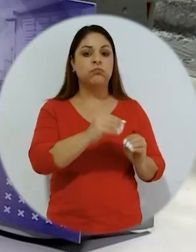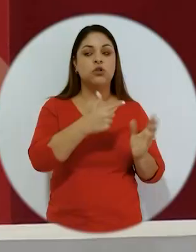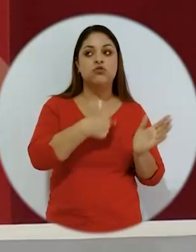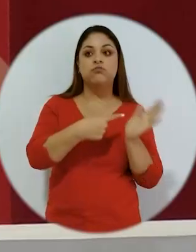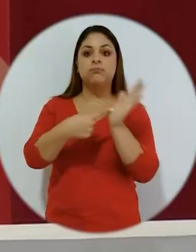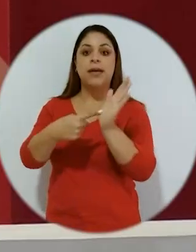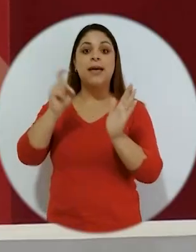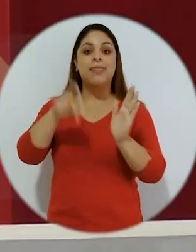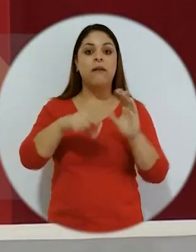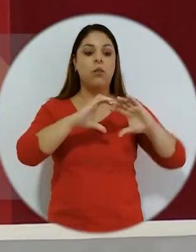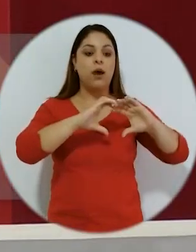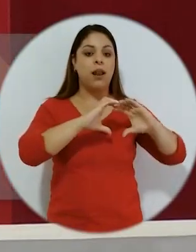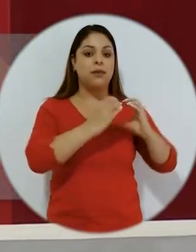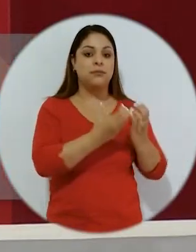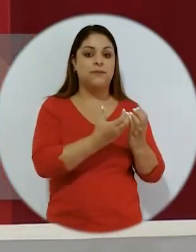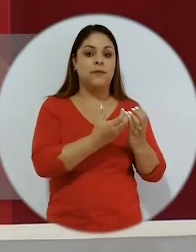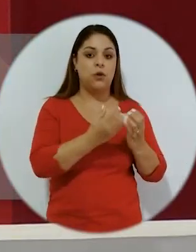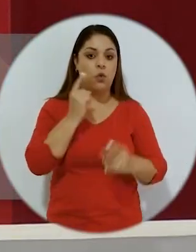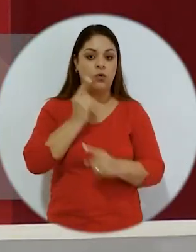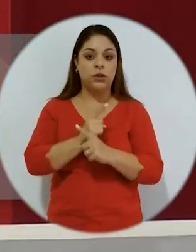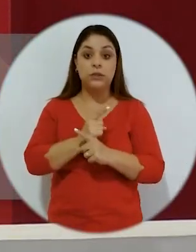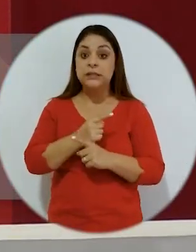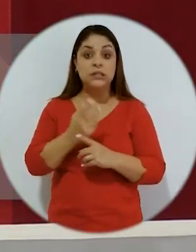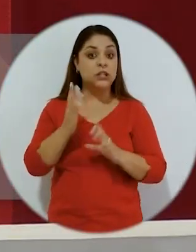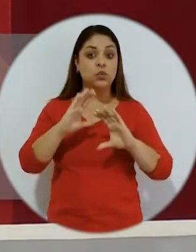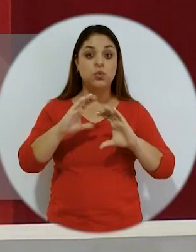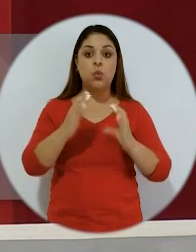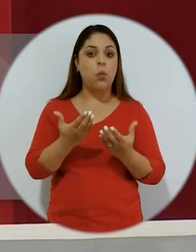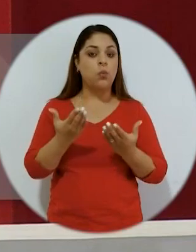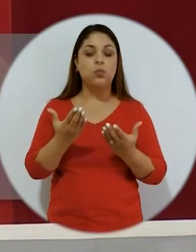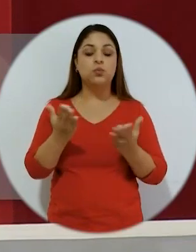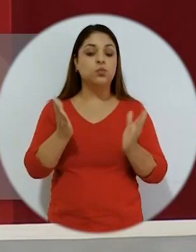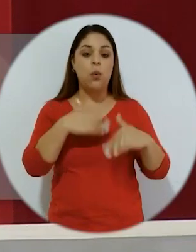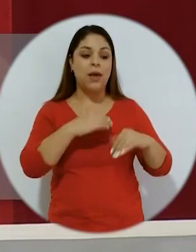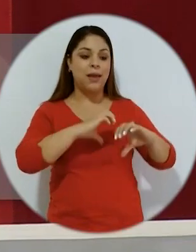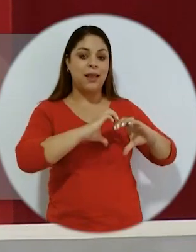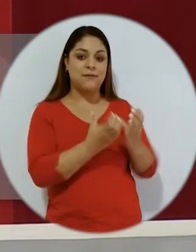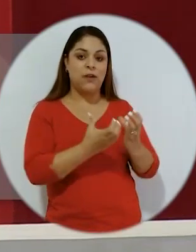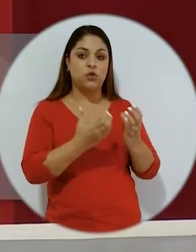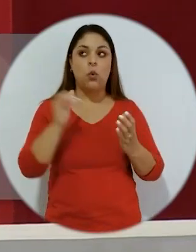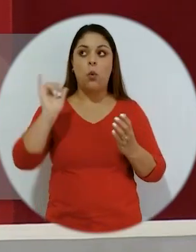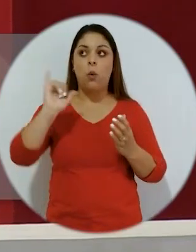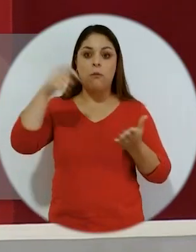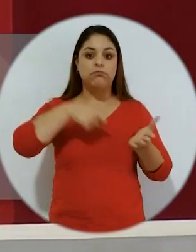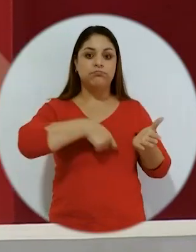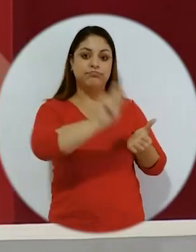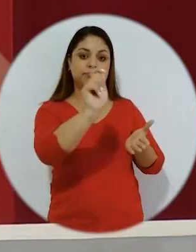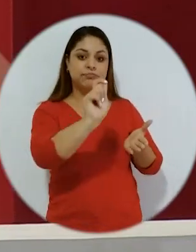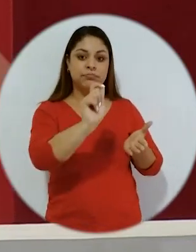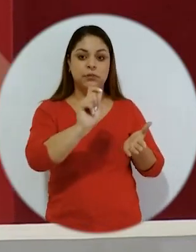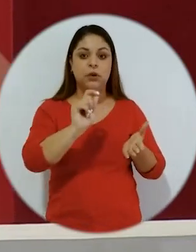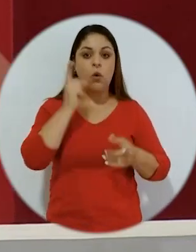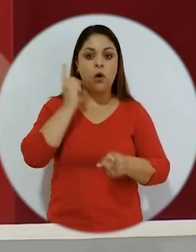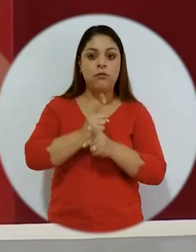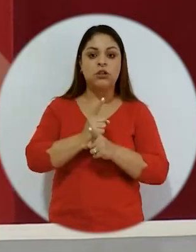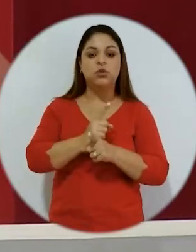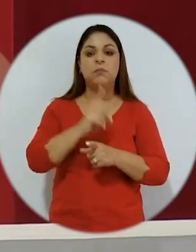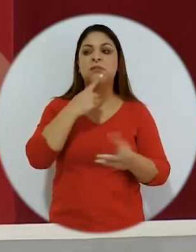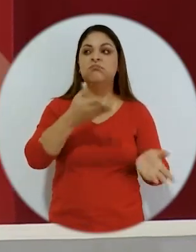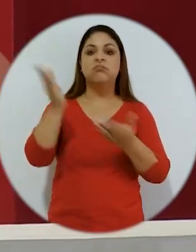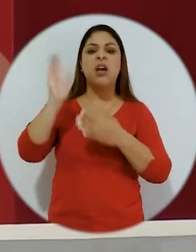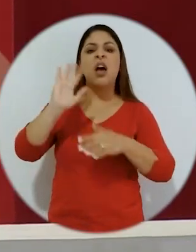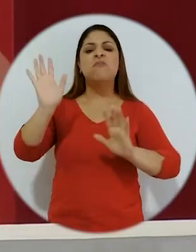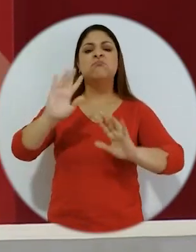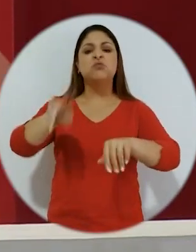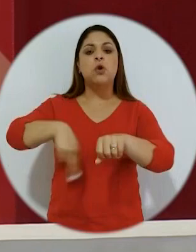yo estoy haciendo. Digamos, me tienen que clasificar de forma correcta. Si no me clasifican de forma correcta y más bien me clasifican como un emprendimiento